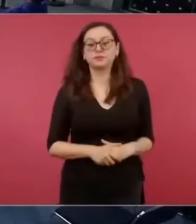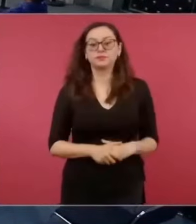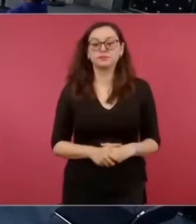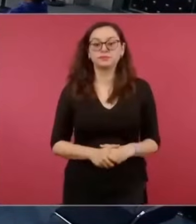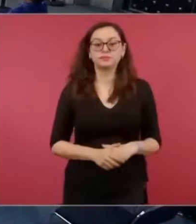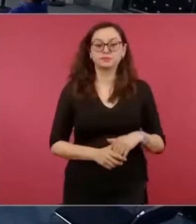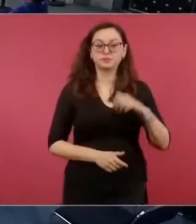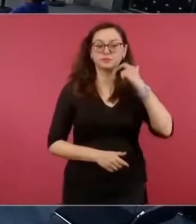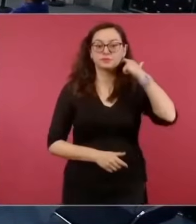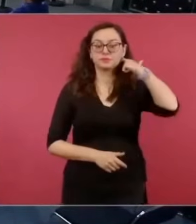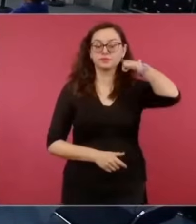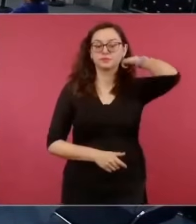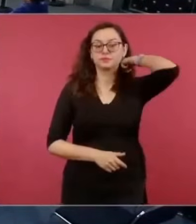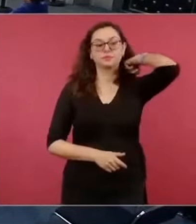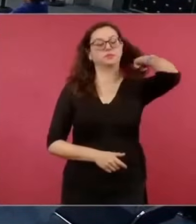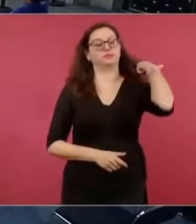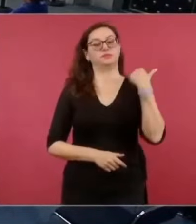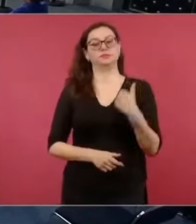Blinken te metió